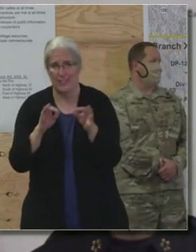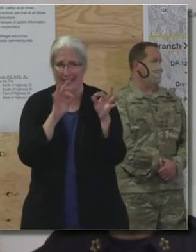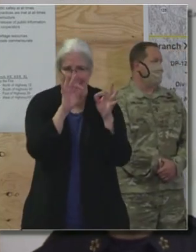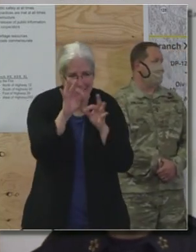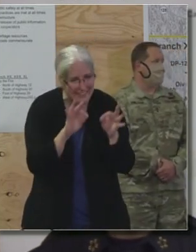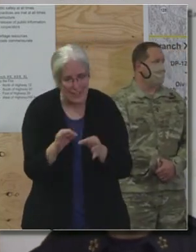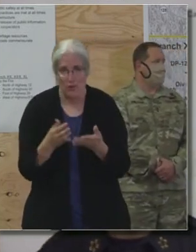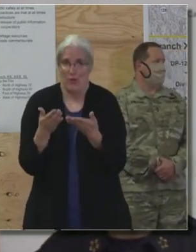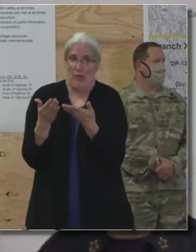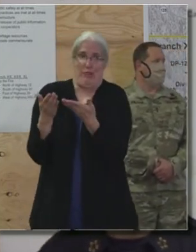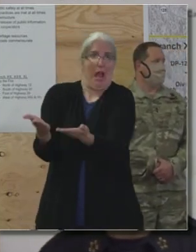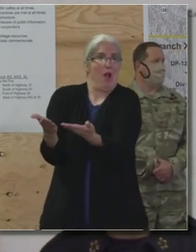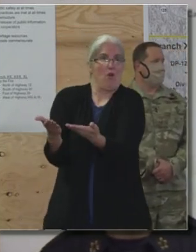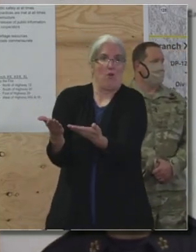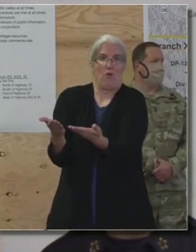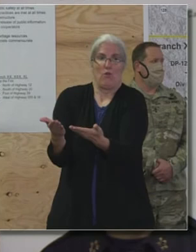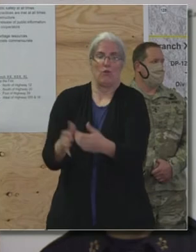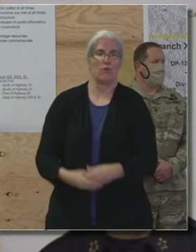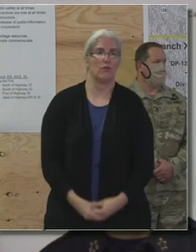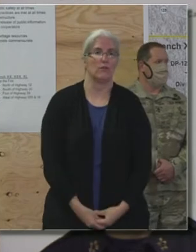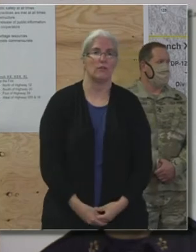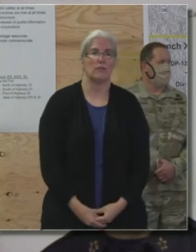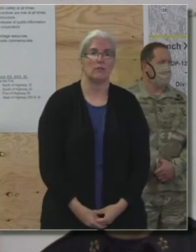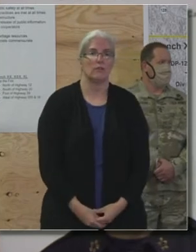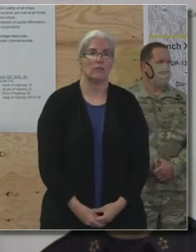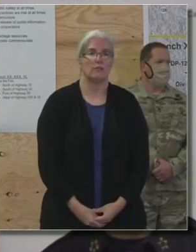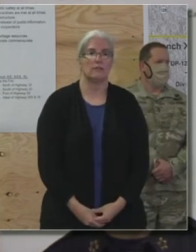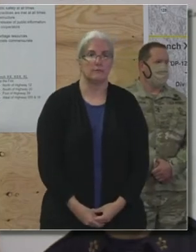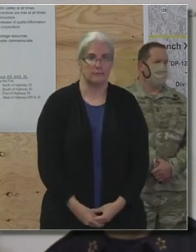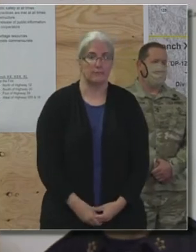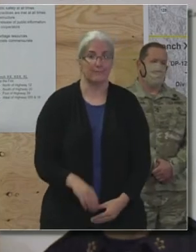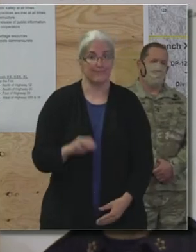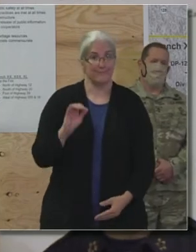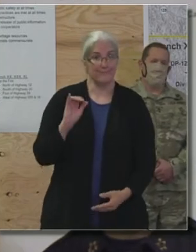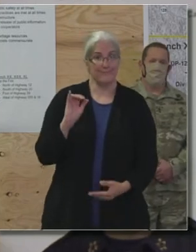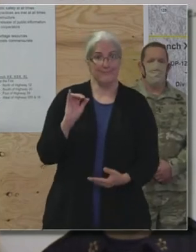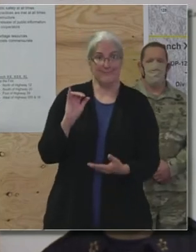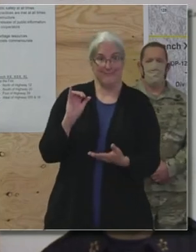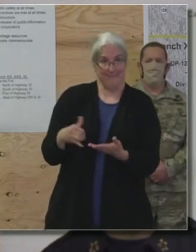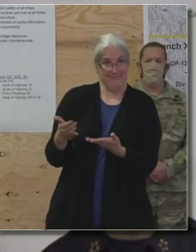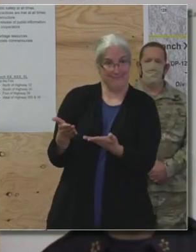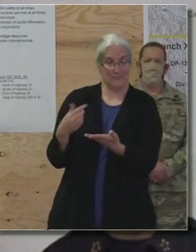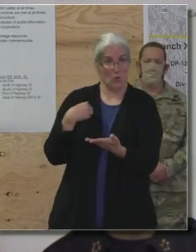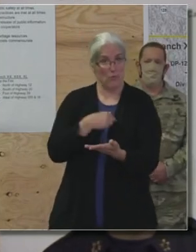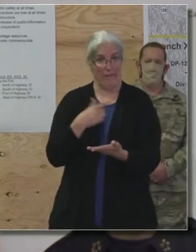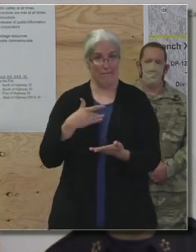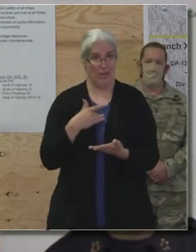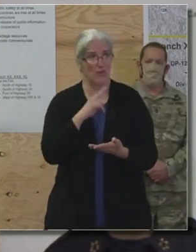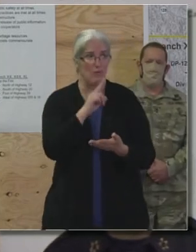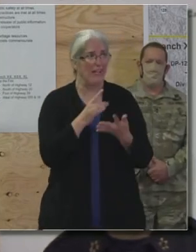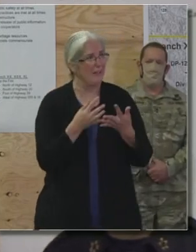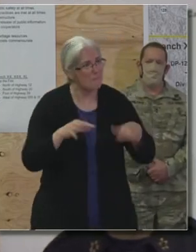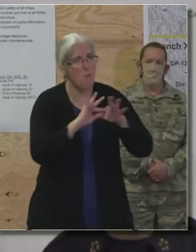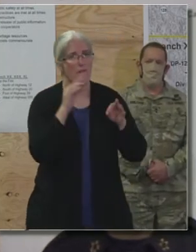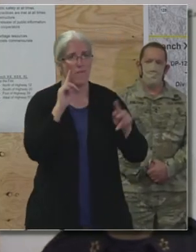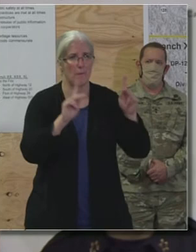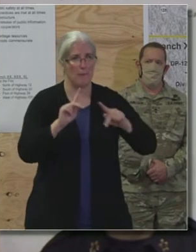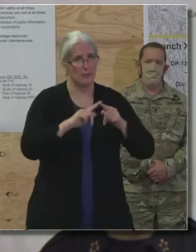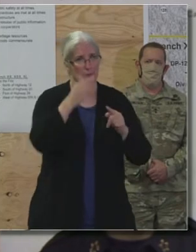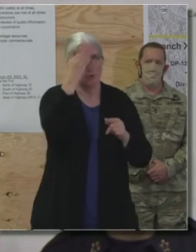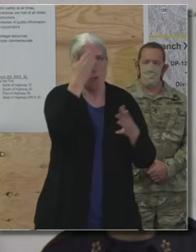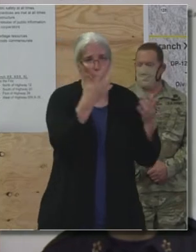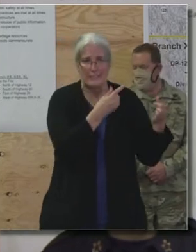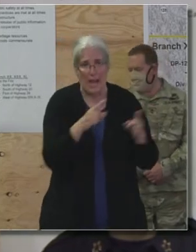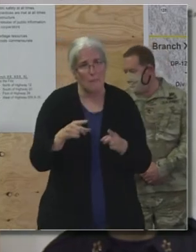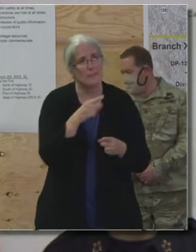todo esto para establecer el tono la expectativa que tenemos de que podremos lograr esto